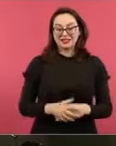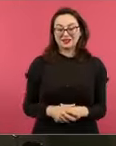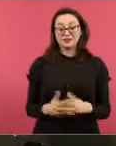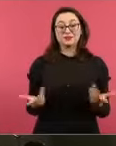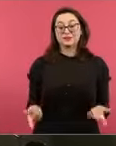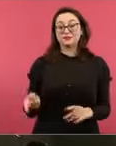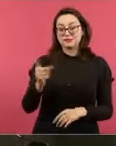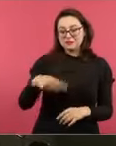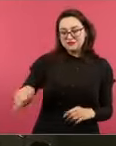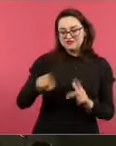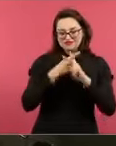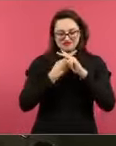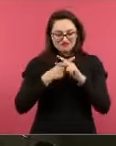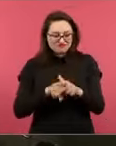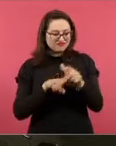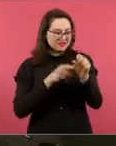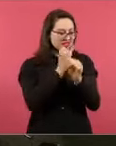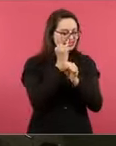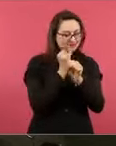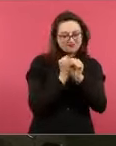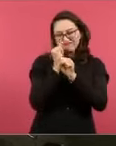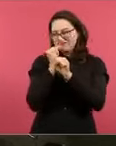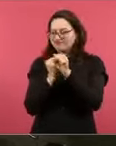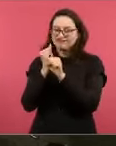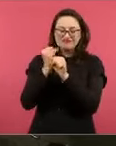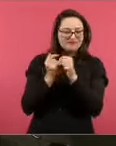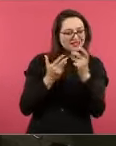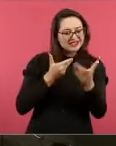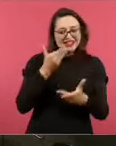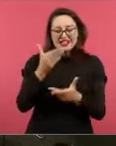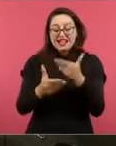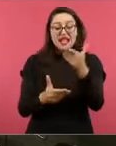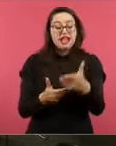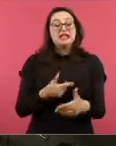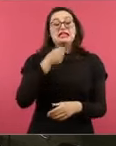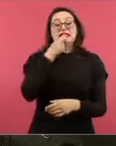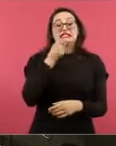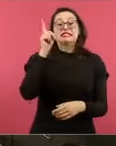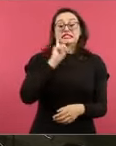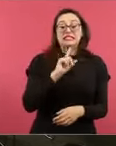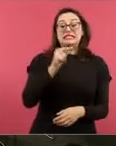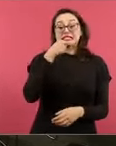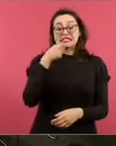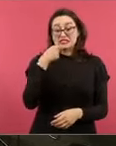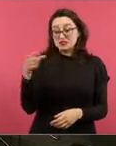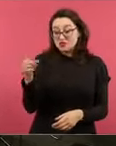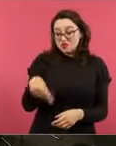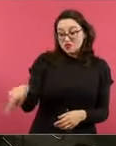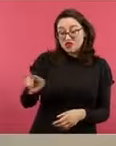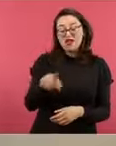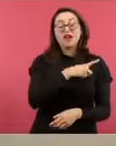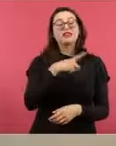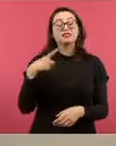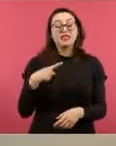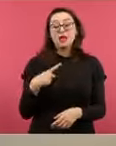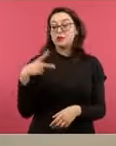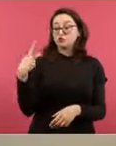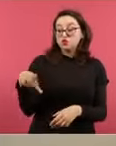investigación. El espíritu siempre de un proyecto es que las niñas y los niños se pongan a investigar. Y como